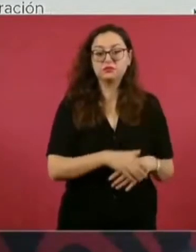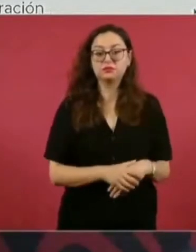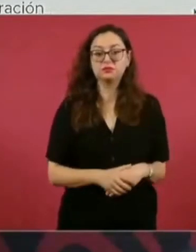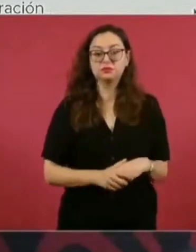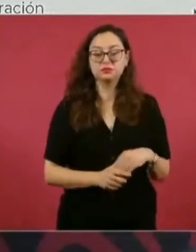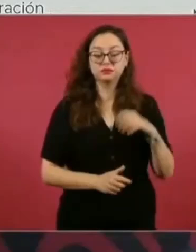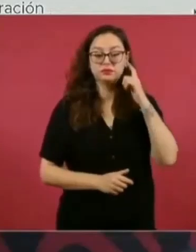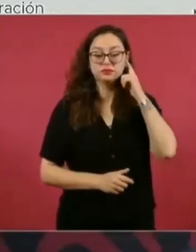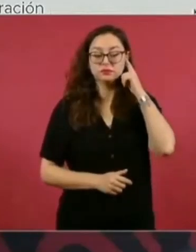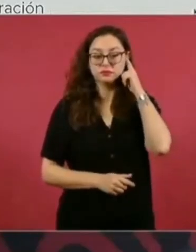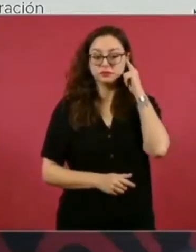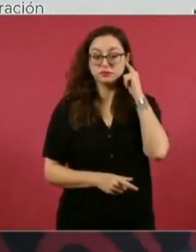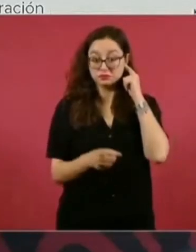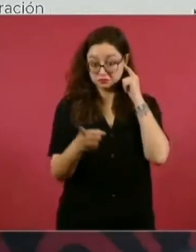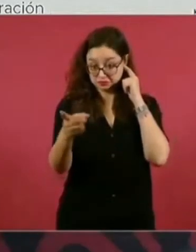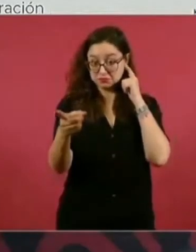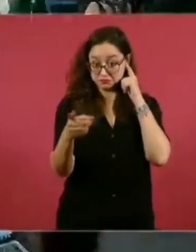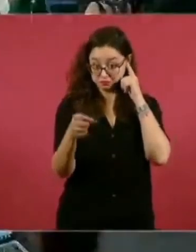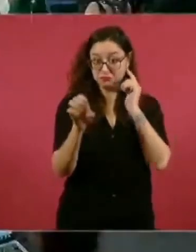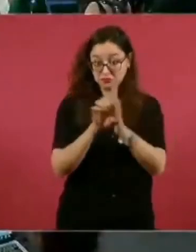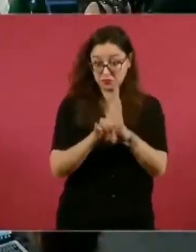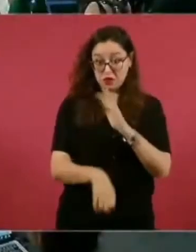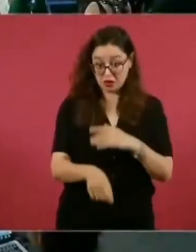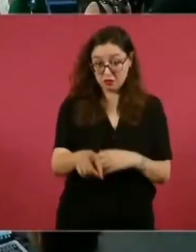por ejemplo, a Harp,